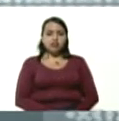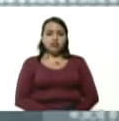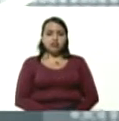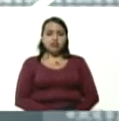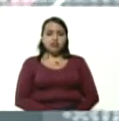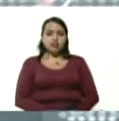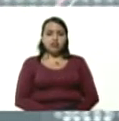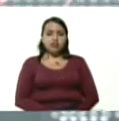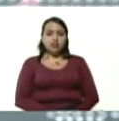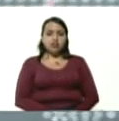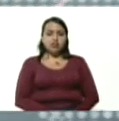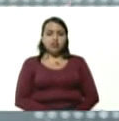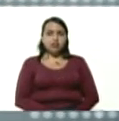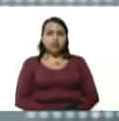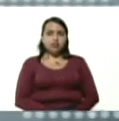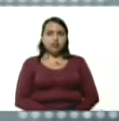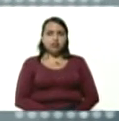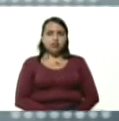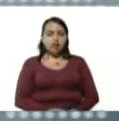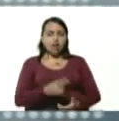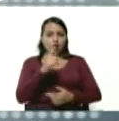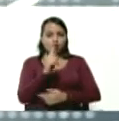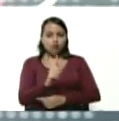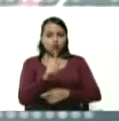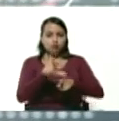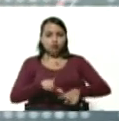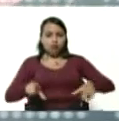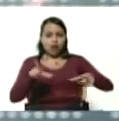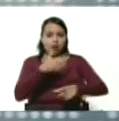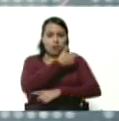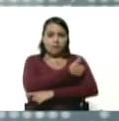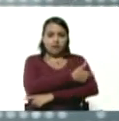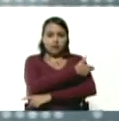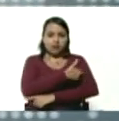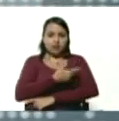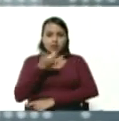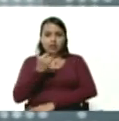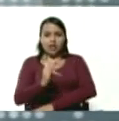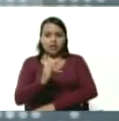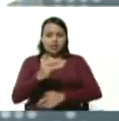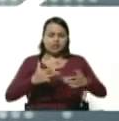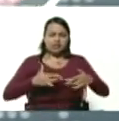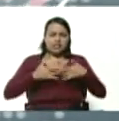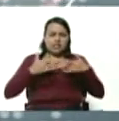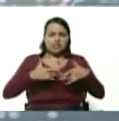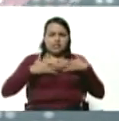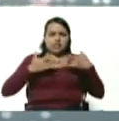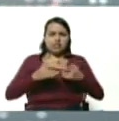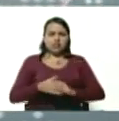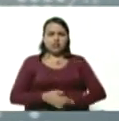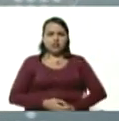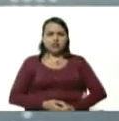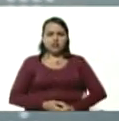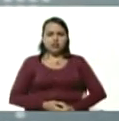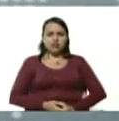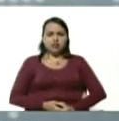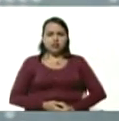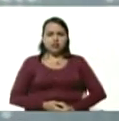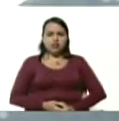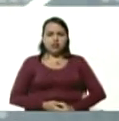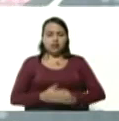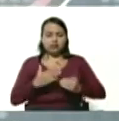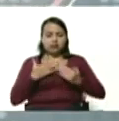de consulta de uno de los hospitales centinelas, que han presentado síntomas de ira leve,